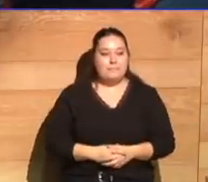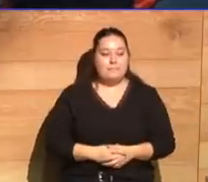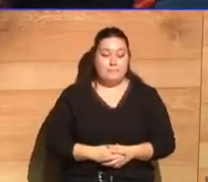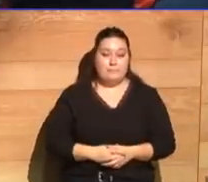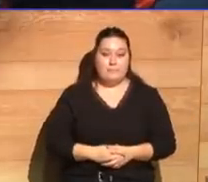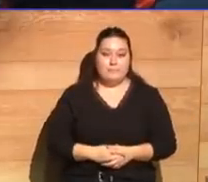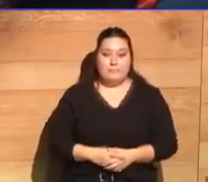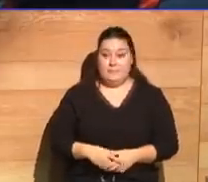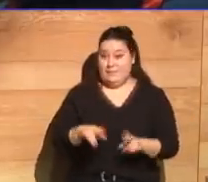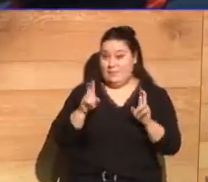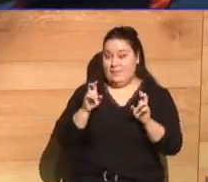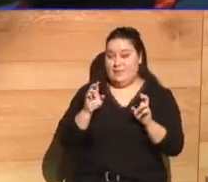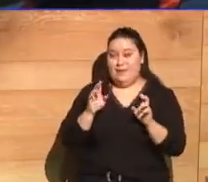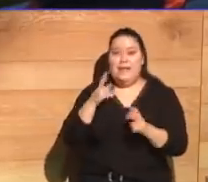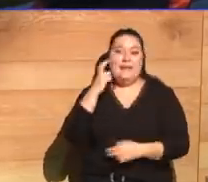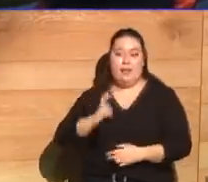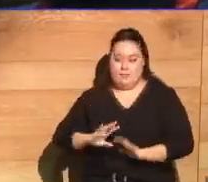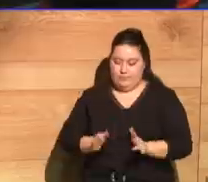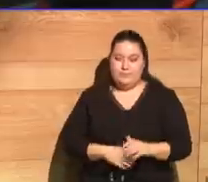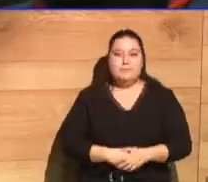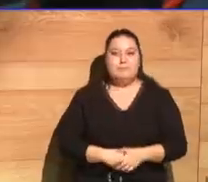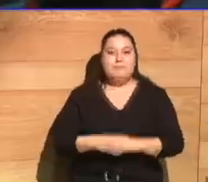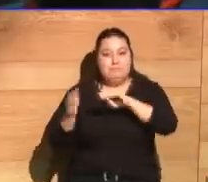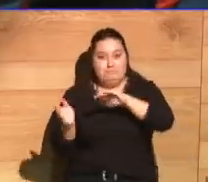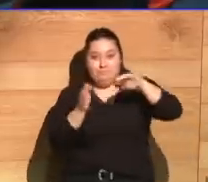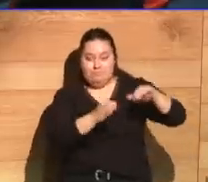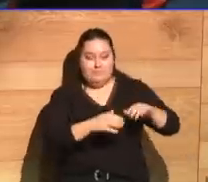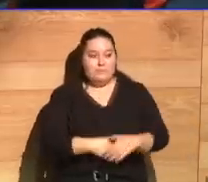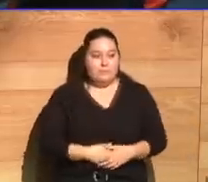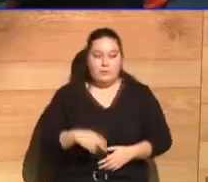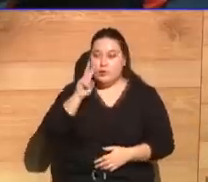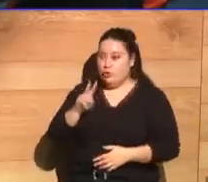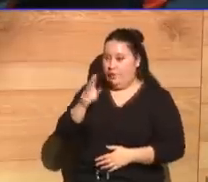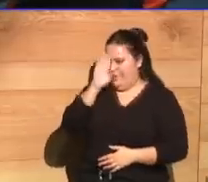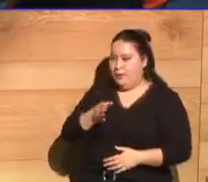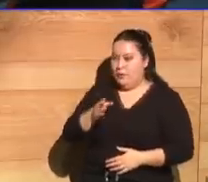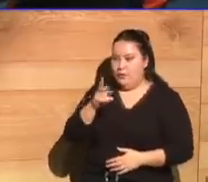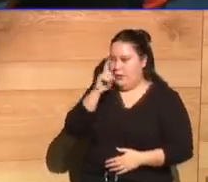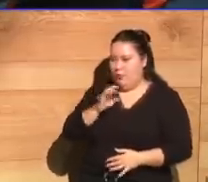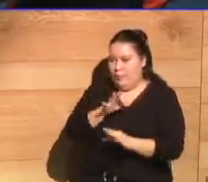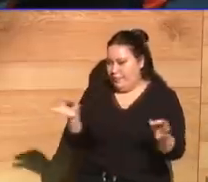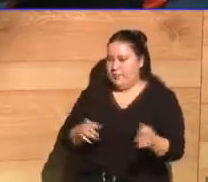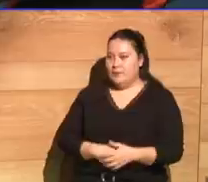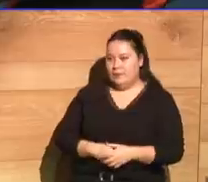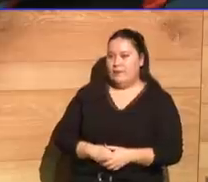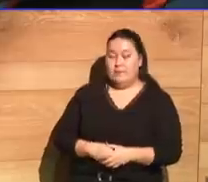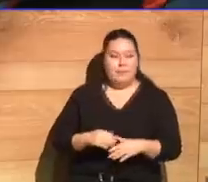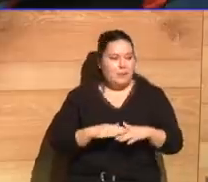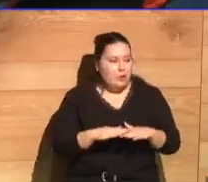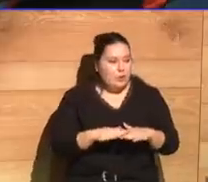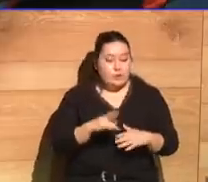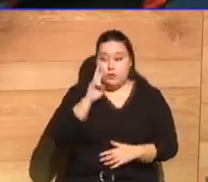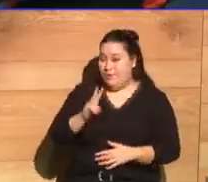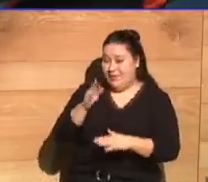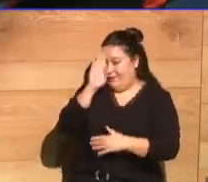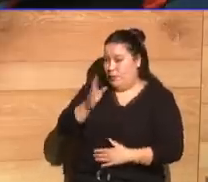sobre el episodio Trencita. Y ahora, ¿puedo ya...? ¿Sabes que yo lo vi en directo y me acuerdo perfectamente? ¿Perdona? Yo lo vi en